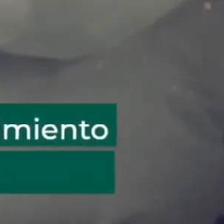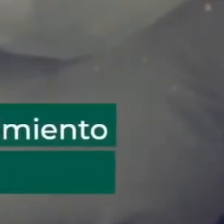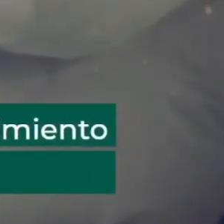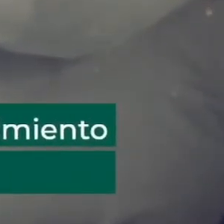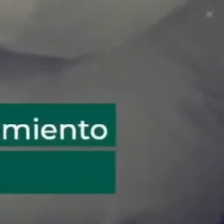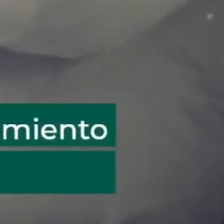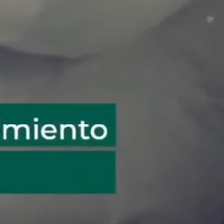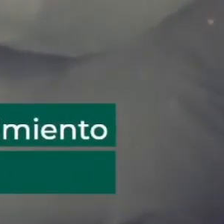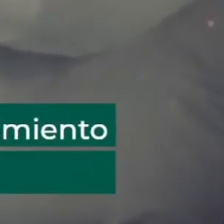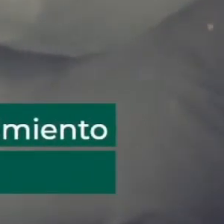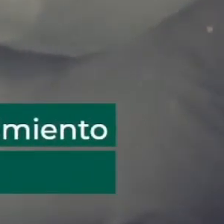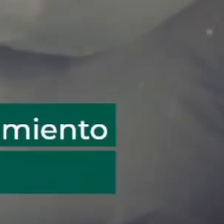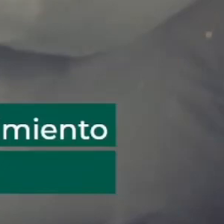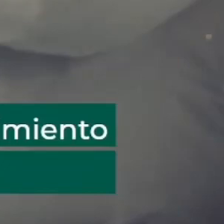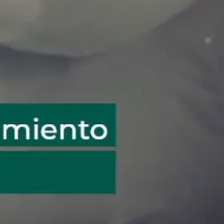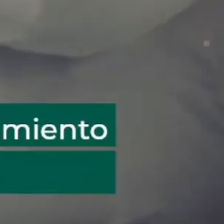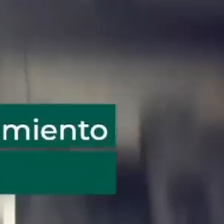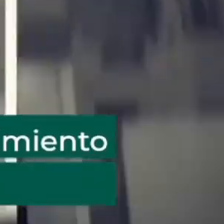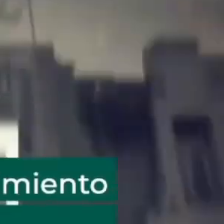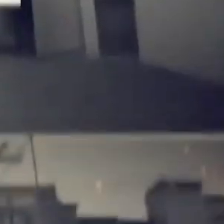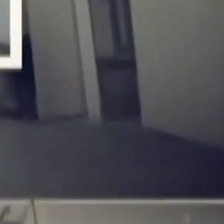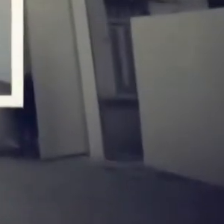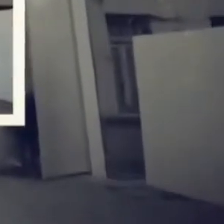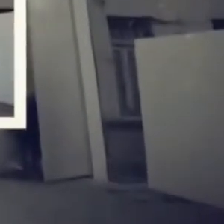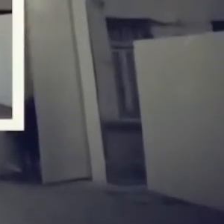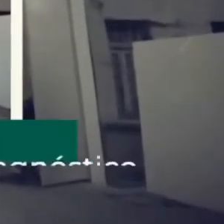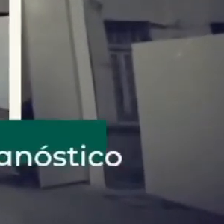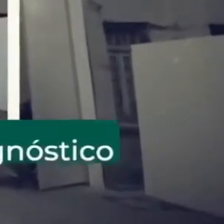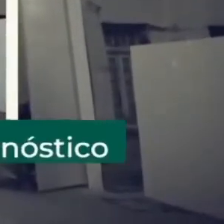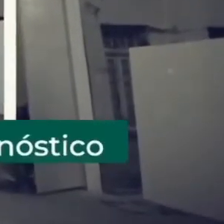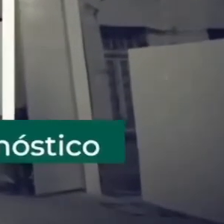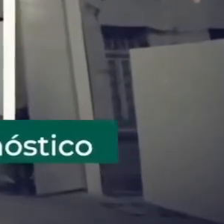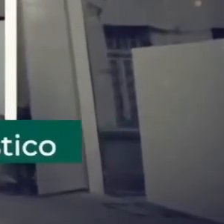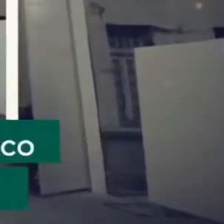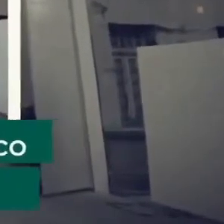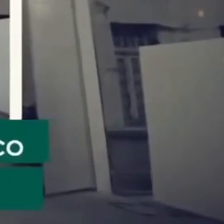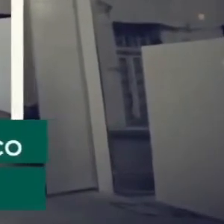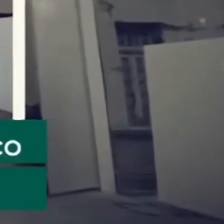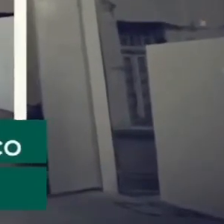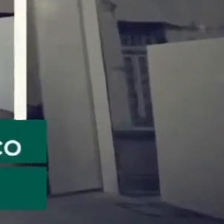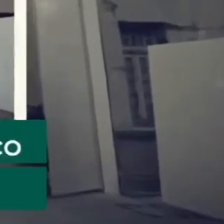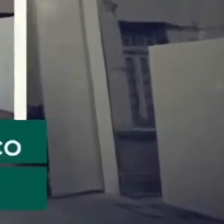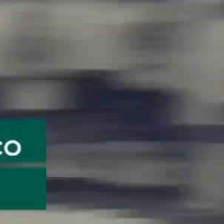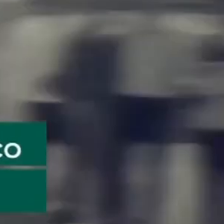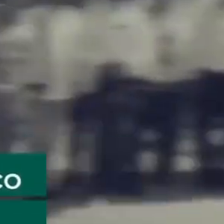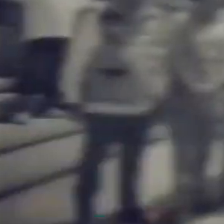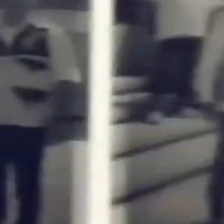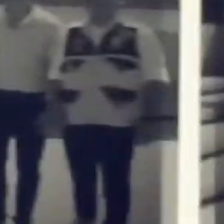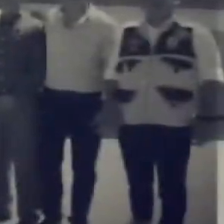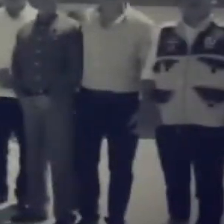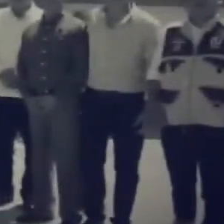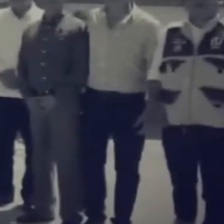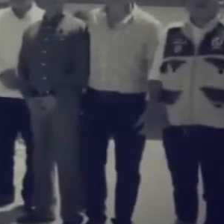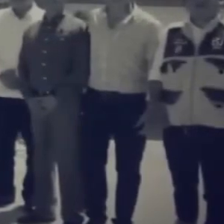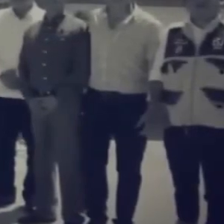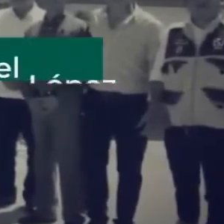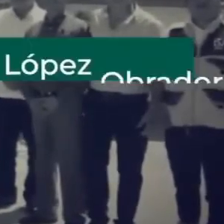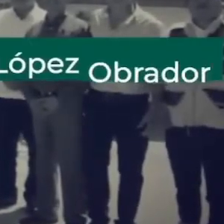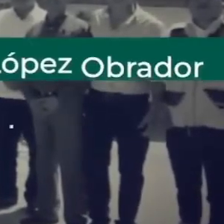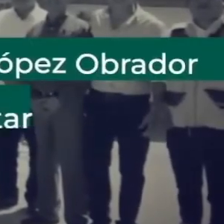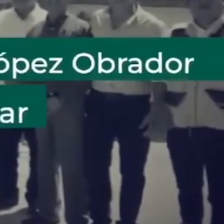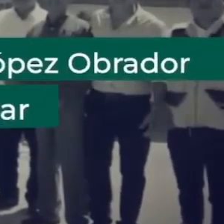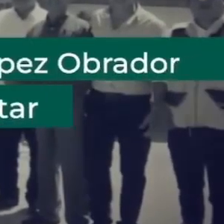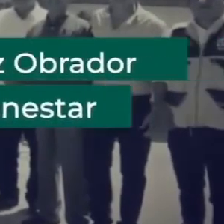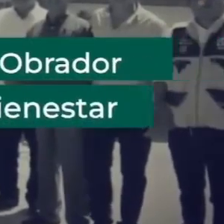Sydney, recibe un reconocimiento a su trayectoria en el IMSS. Inauguran la primera unidad de detección y diagnóstico de cáncer de mama. El presidente Andrés